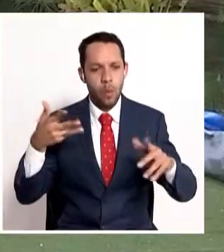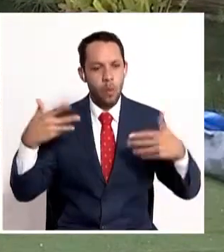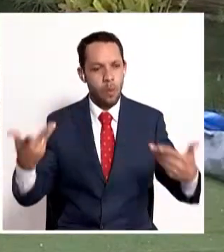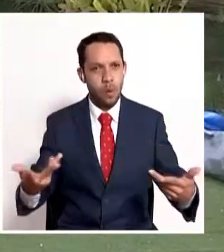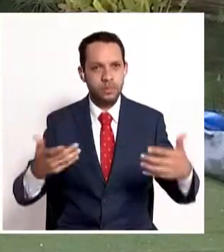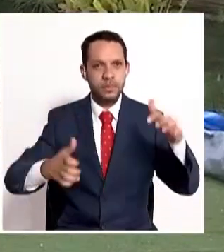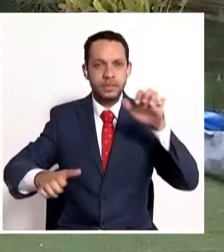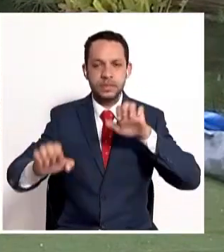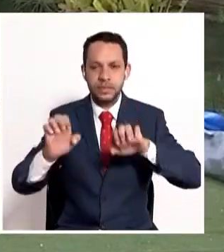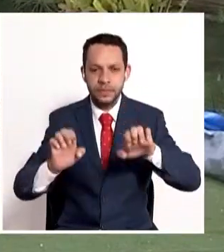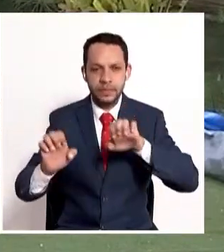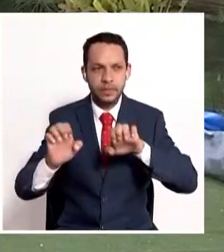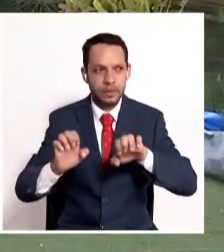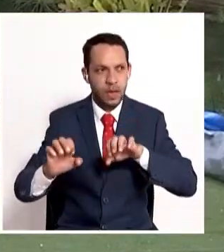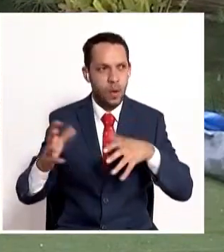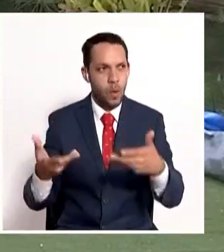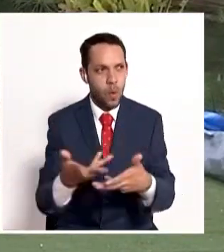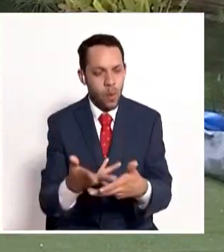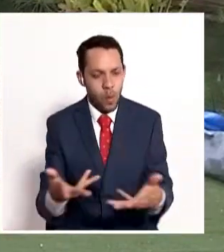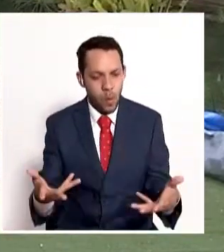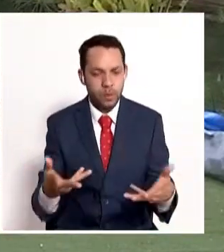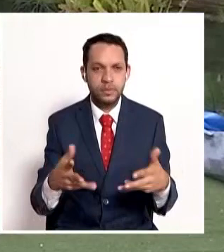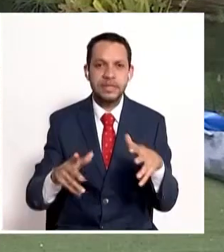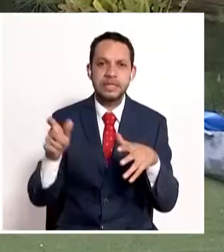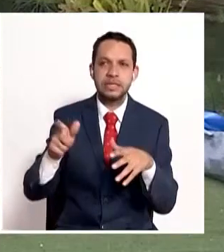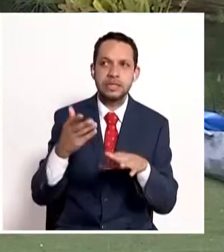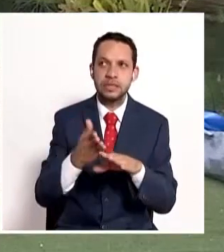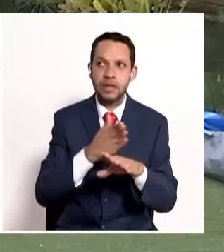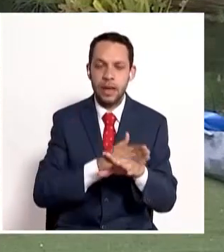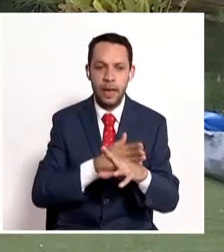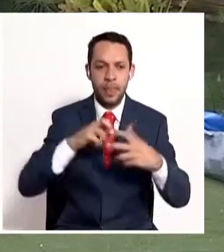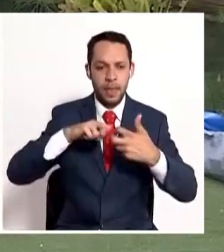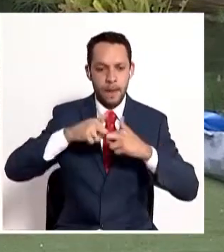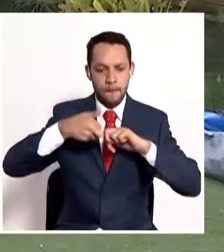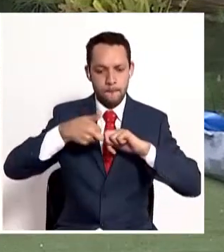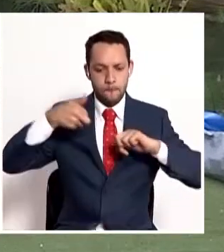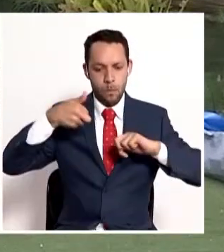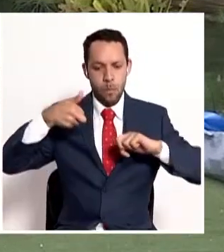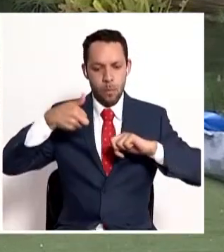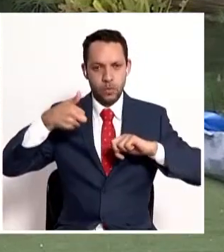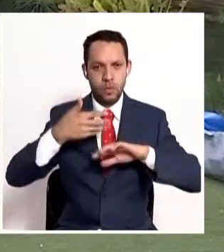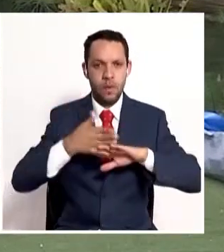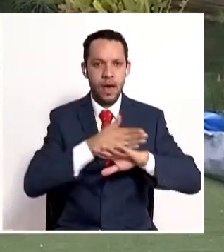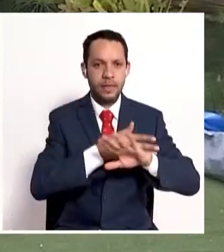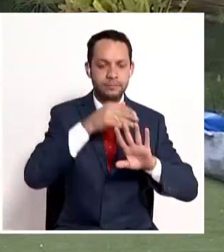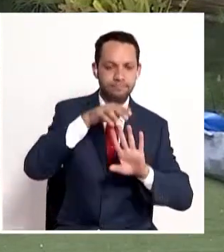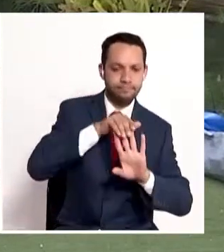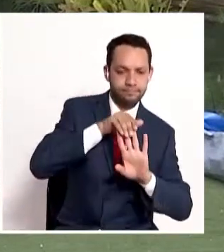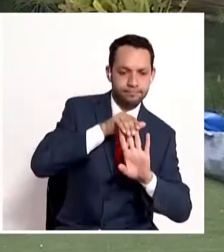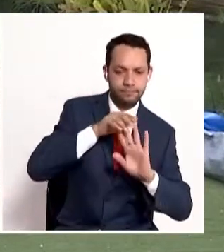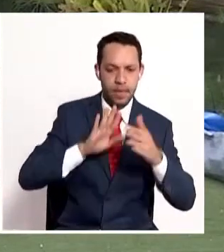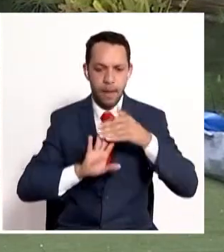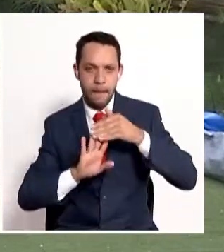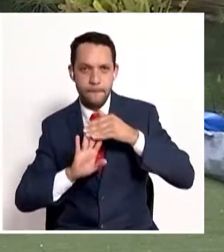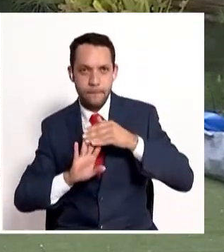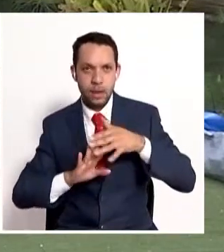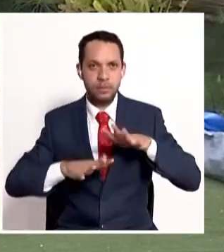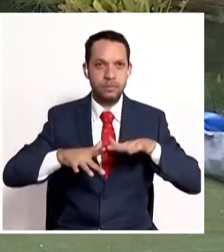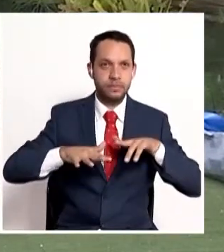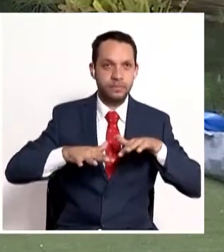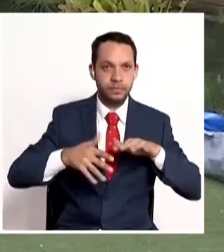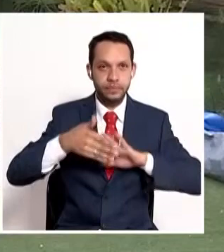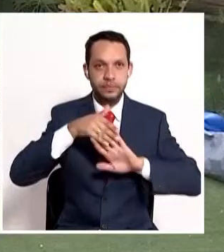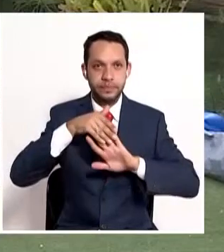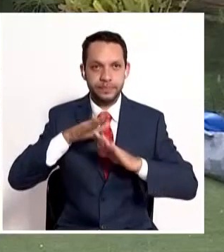prevención de las lesiones el estiramiento el estiramiento que debe ser antes de realizar mi actividad física o mi ejercicio